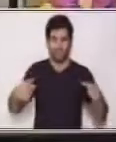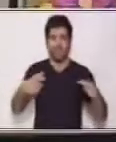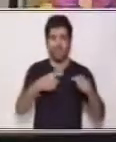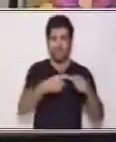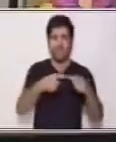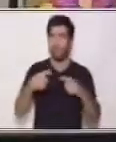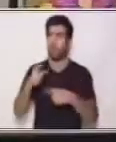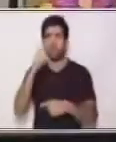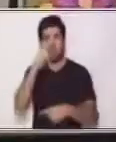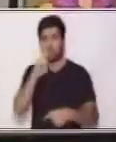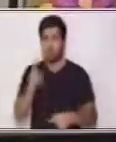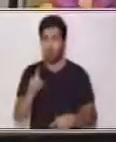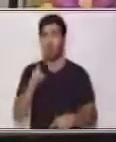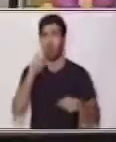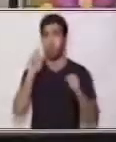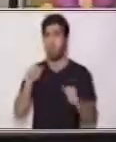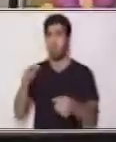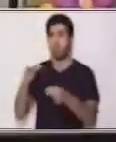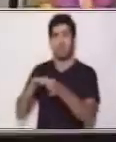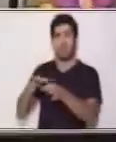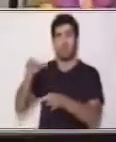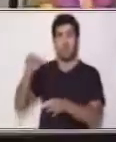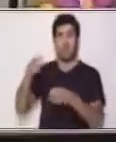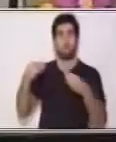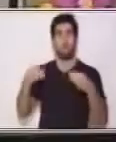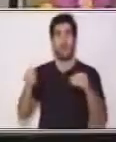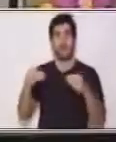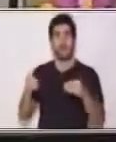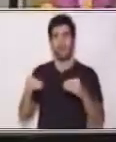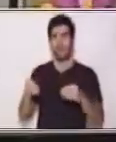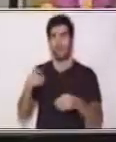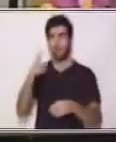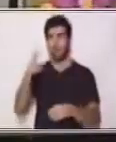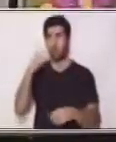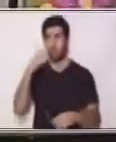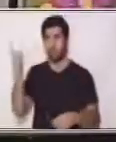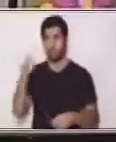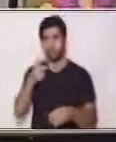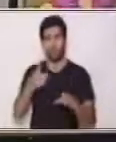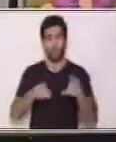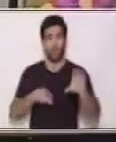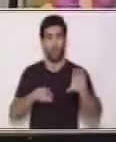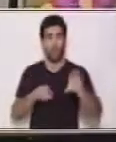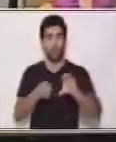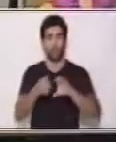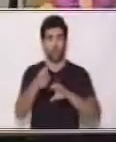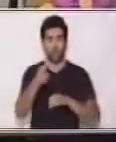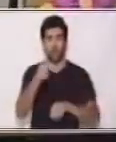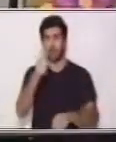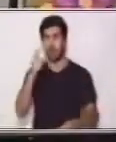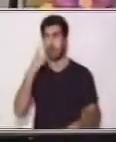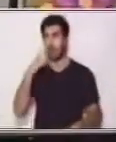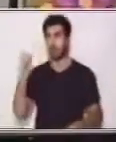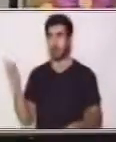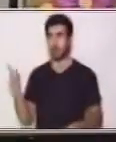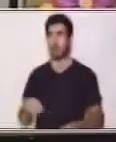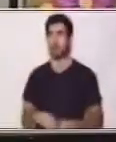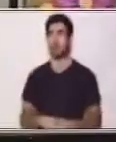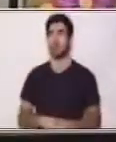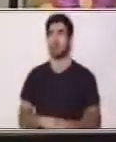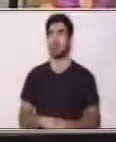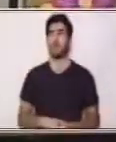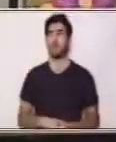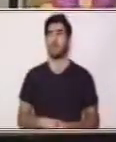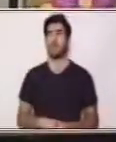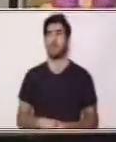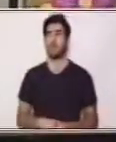tomar una botella de plástico, la cortas a la mitad, como estoy haciendo,